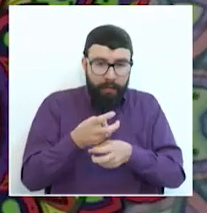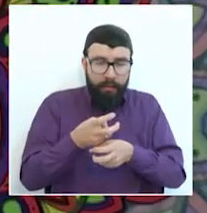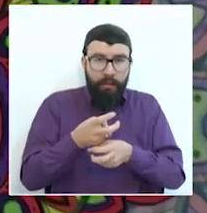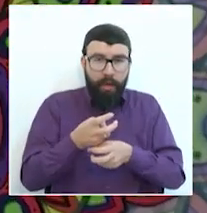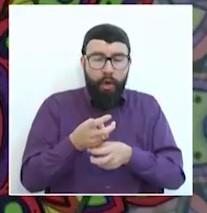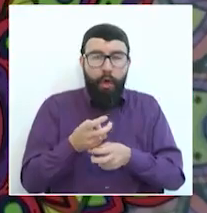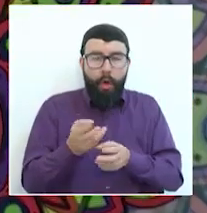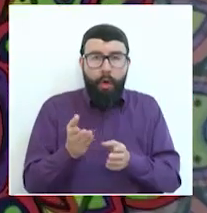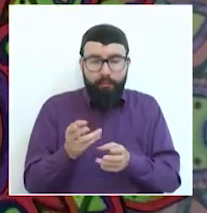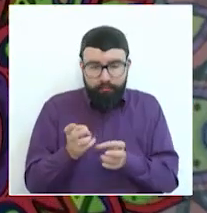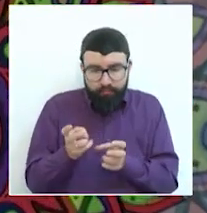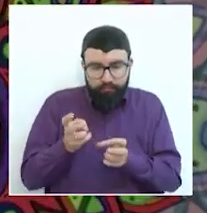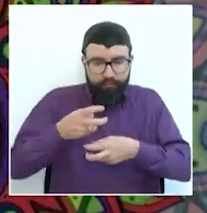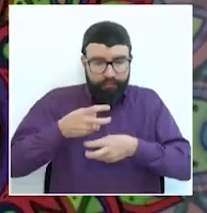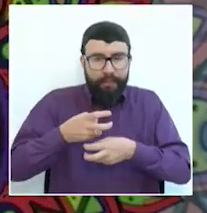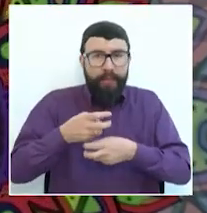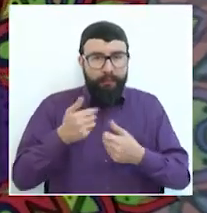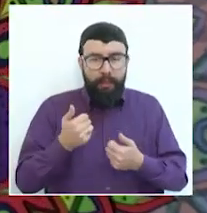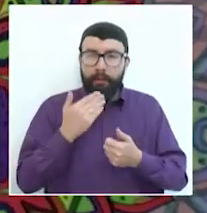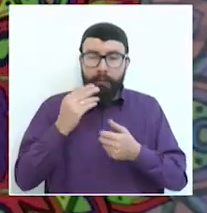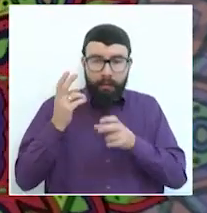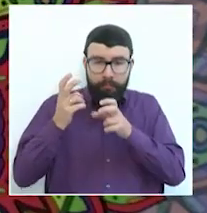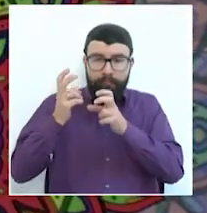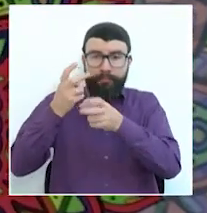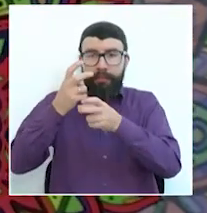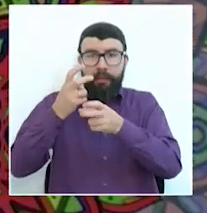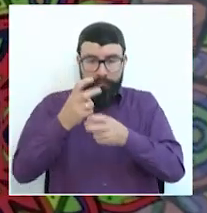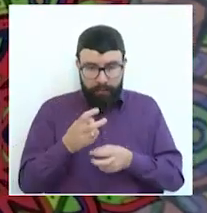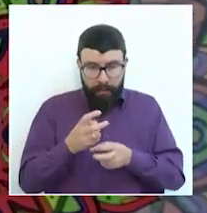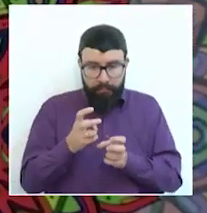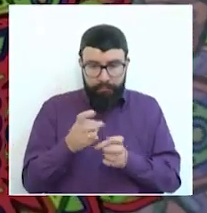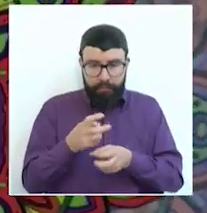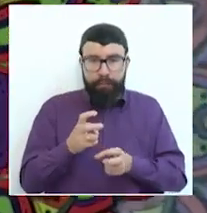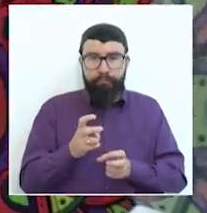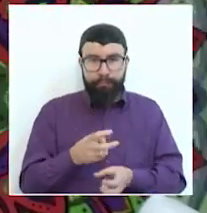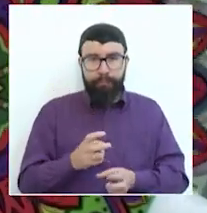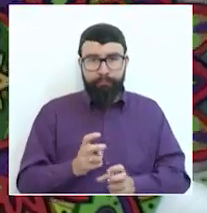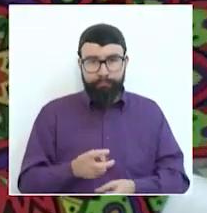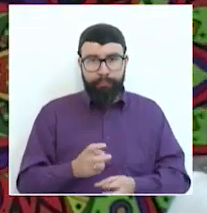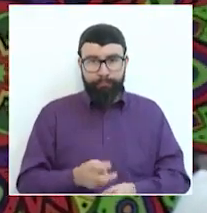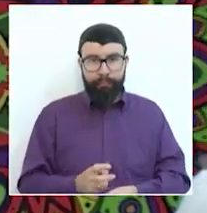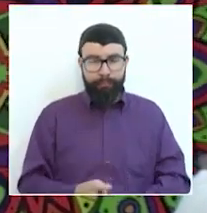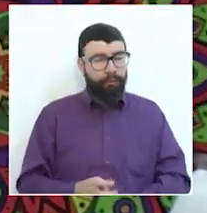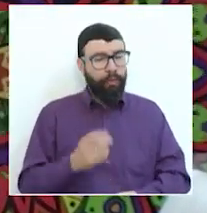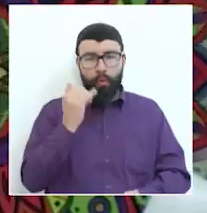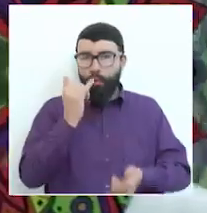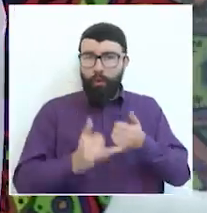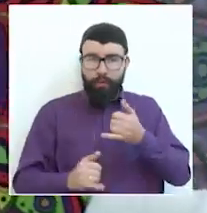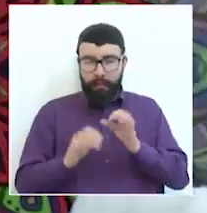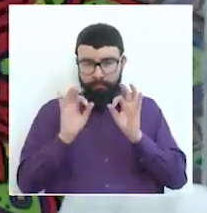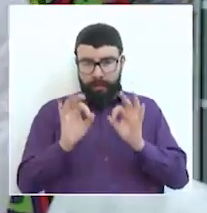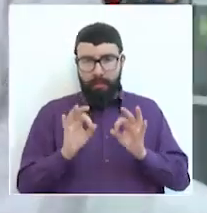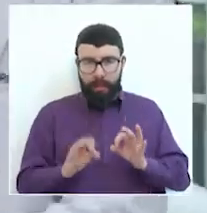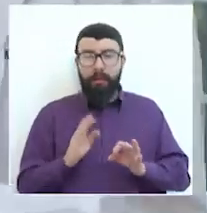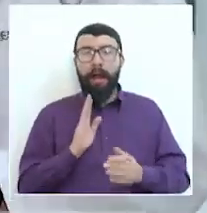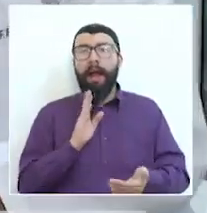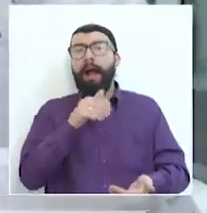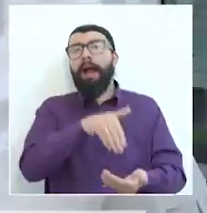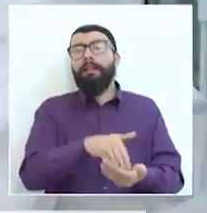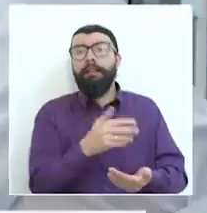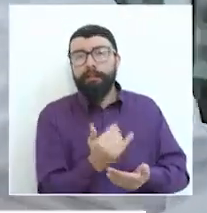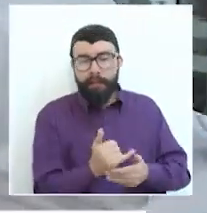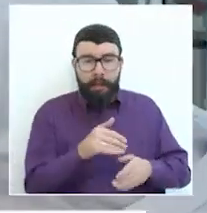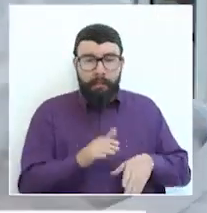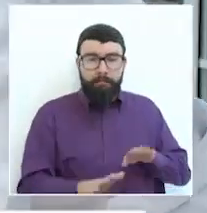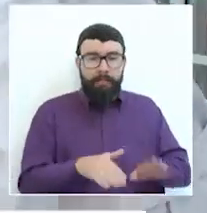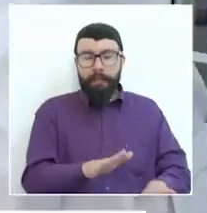comienzan a acomodarse. Si yo acomodo desde arriba, abajo, se me van a ir acomodando hasta llegar a la parte del pie. Otra parte que a veces se